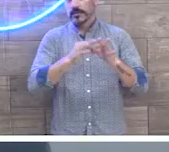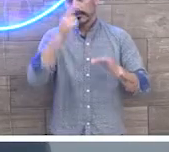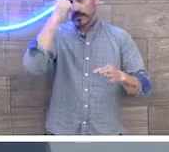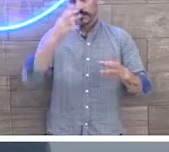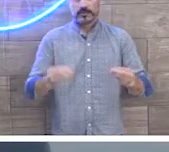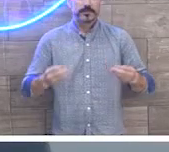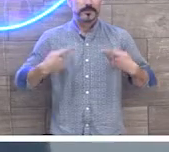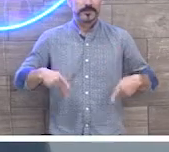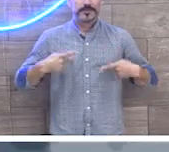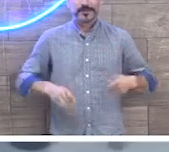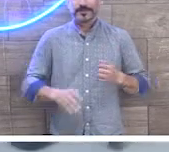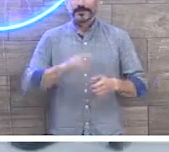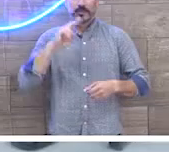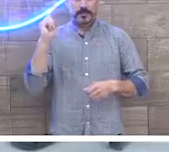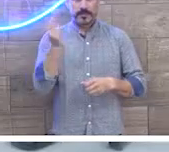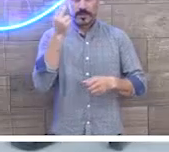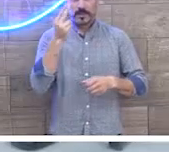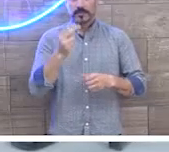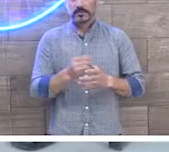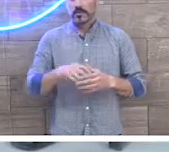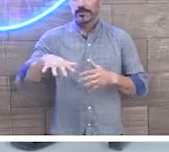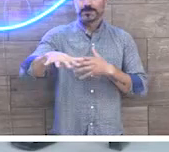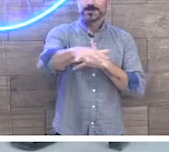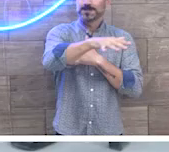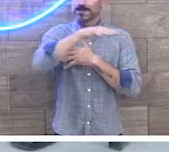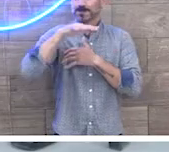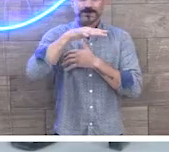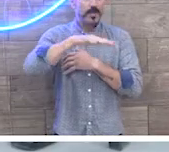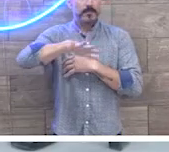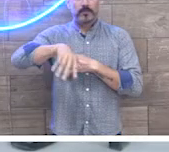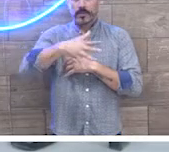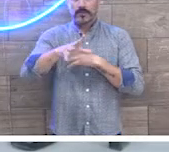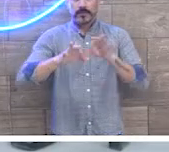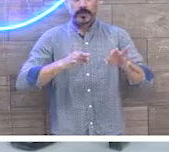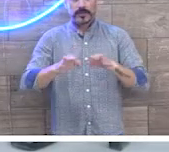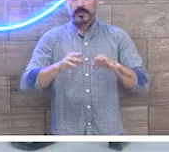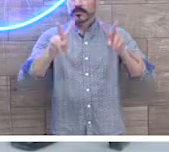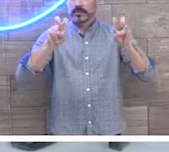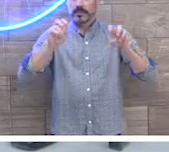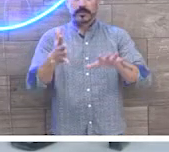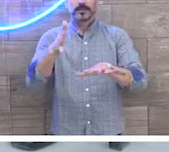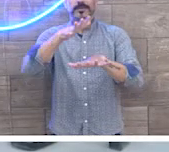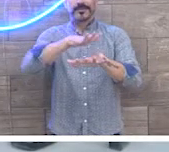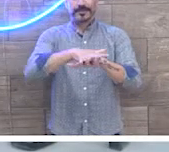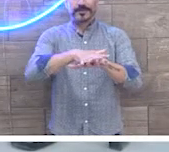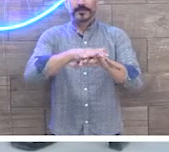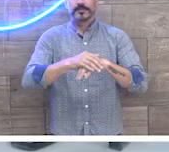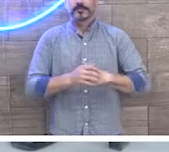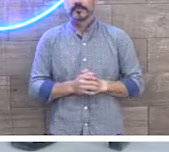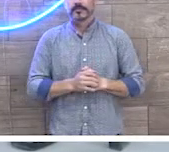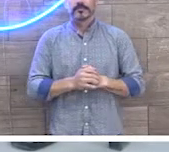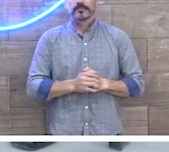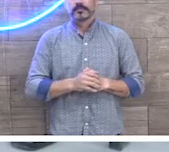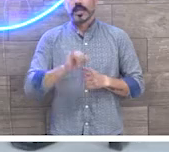pues muchos estudiantes y comunidad que ha buscado trabajar los temas de inclusión. Siempre en la Ibero fue